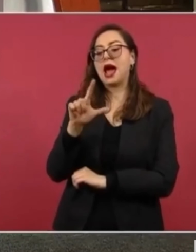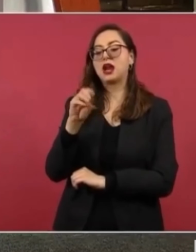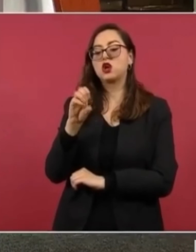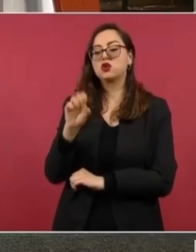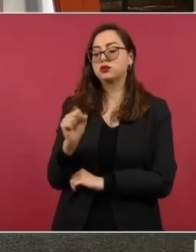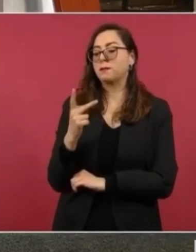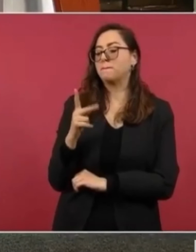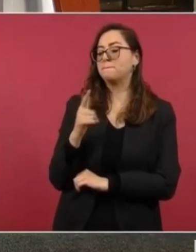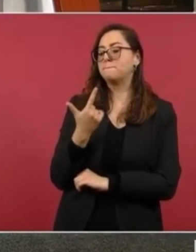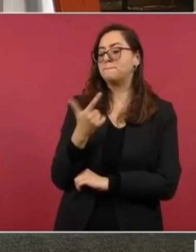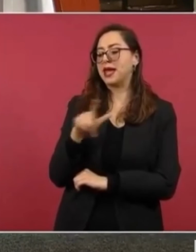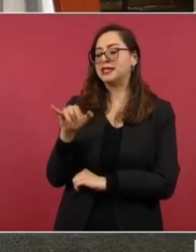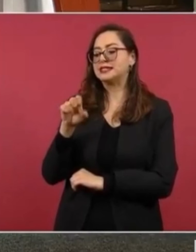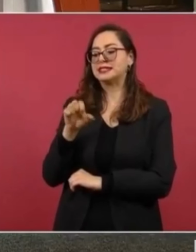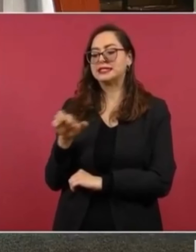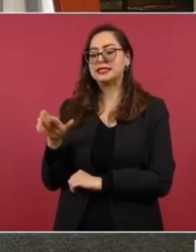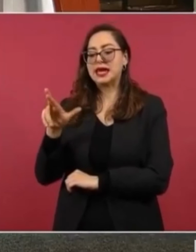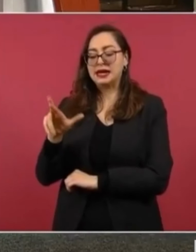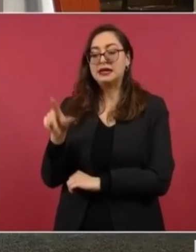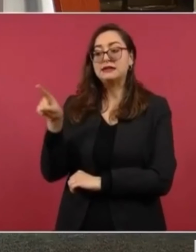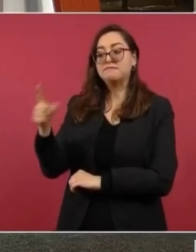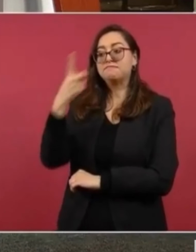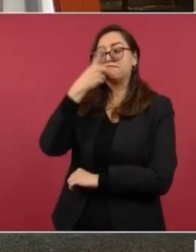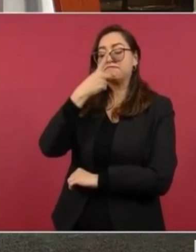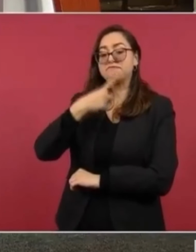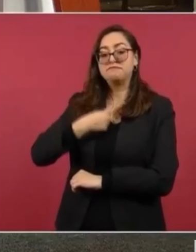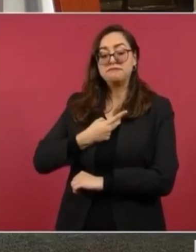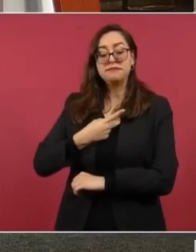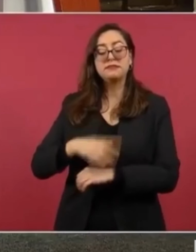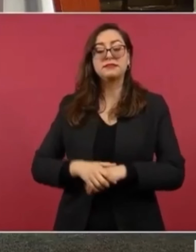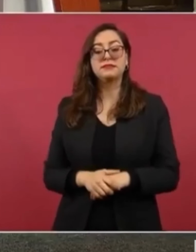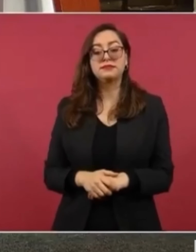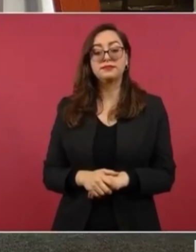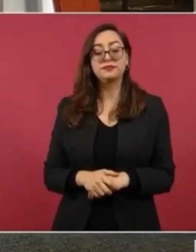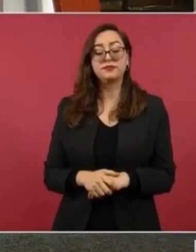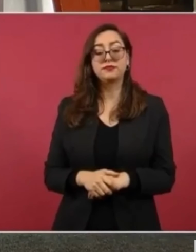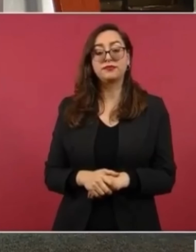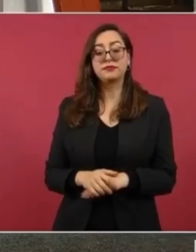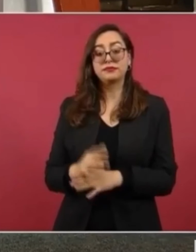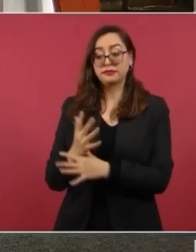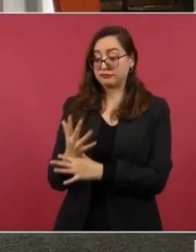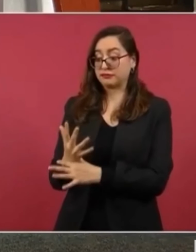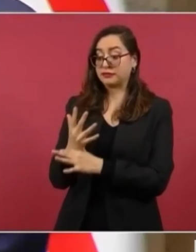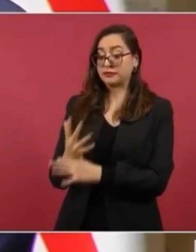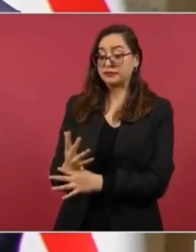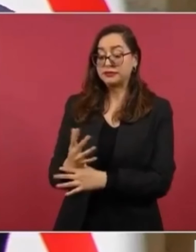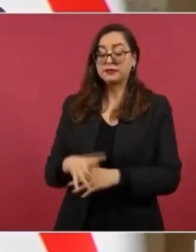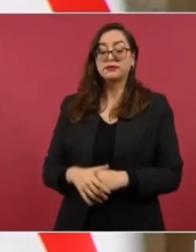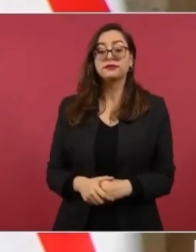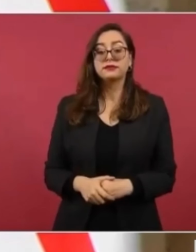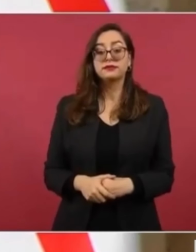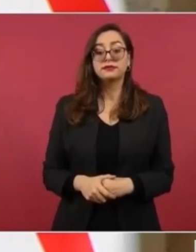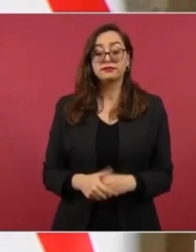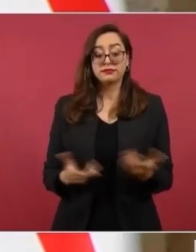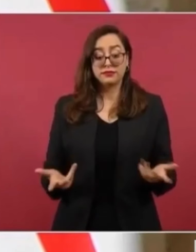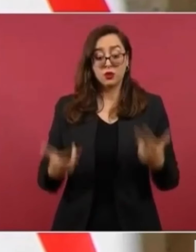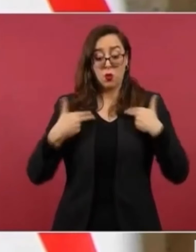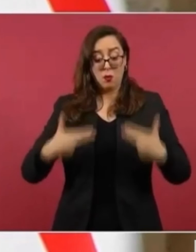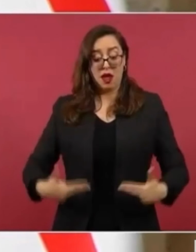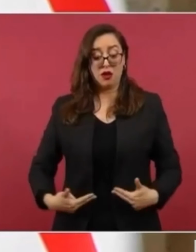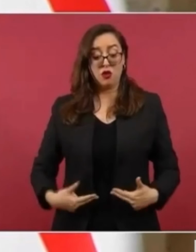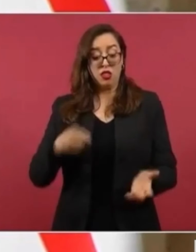que el anhelo de la libertad es el más grande fruto que ha cuajado el corazón